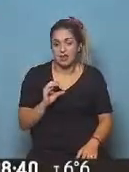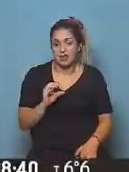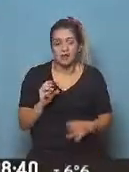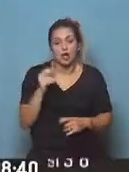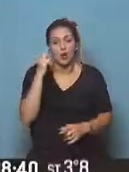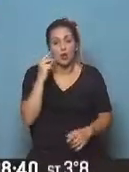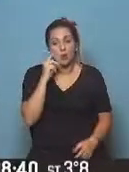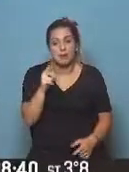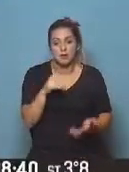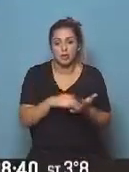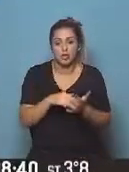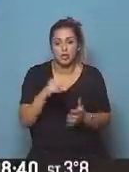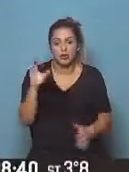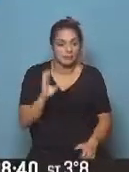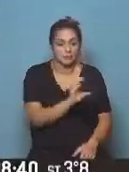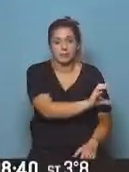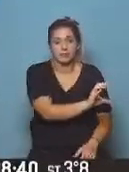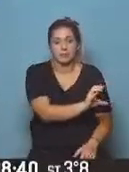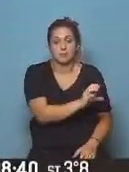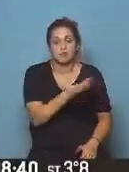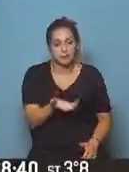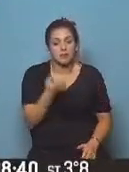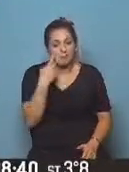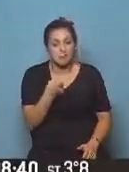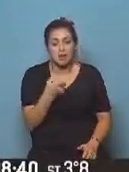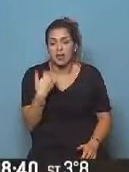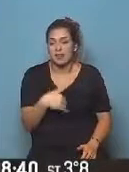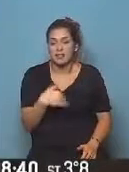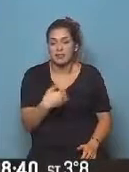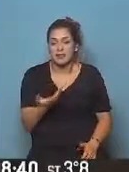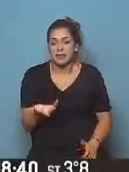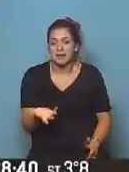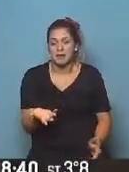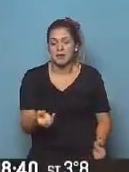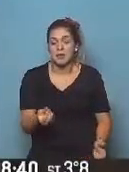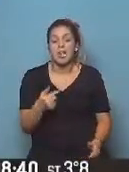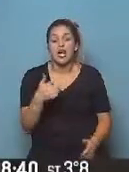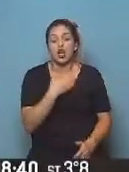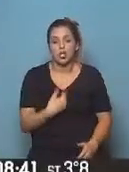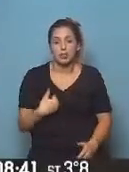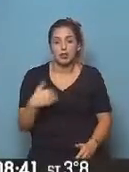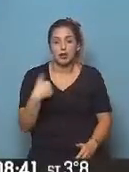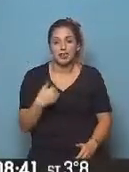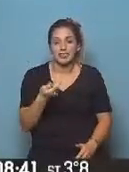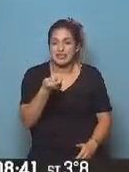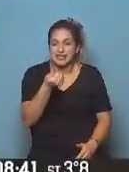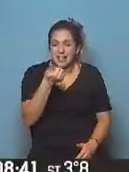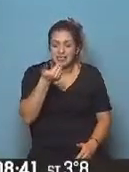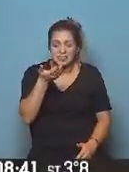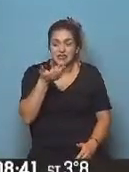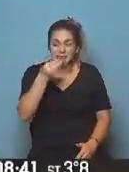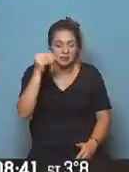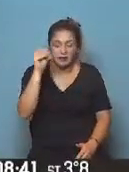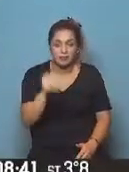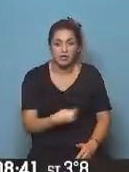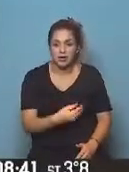porque queda claro que en ese caso la argentina no tiene capacidad de pago decir el gobierno ha puesto a la argentina al borde de la sensación de pagos y esa